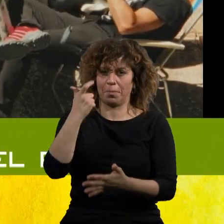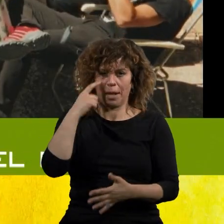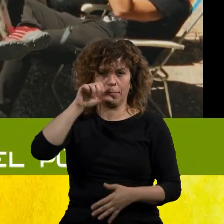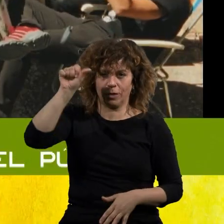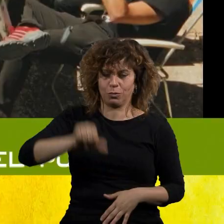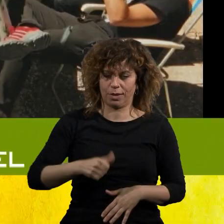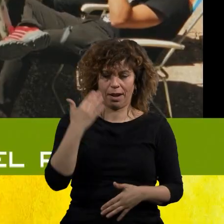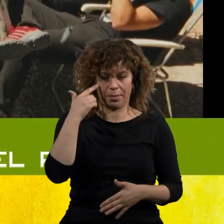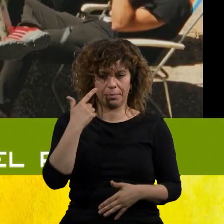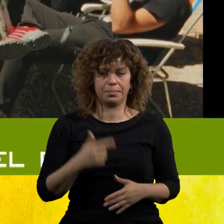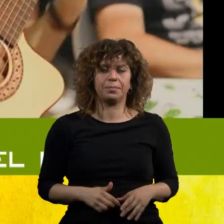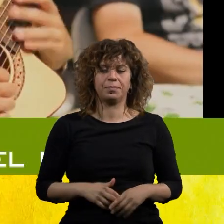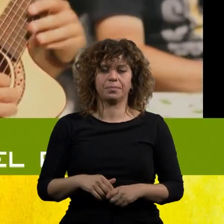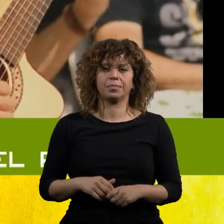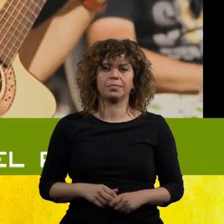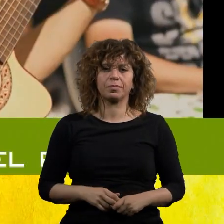poquito.